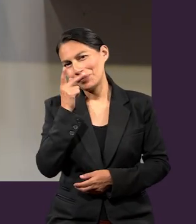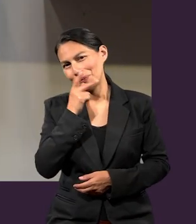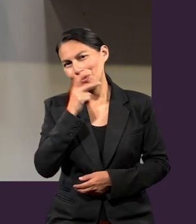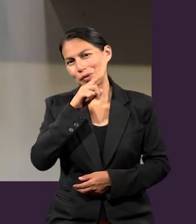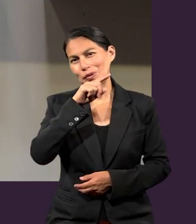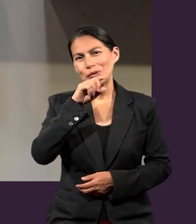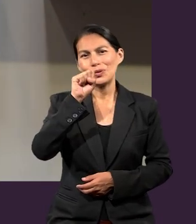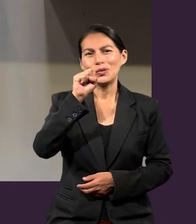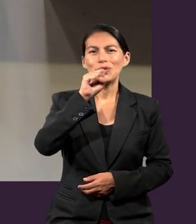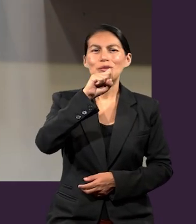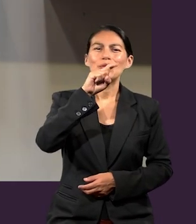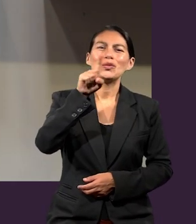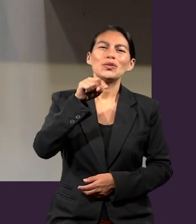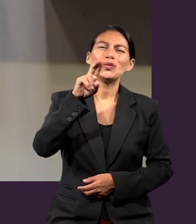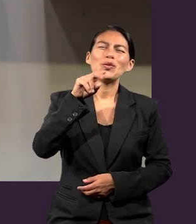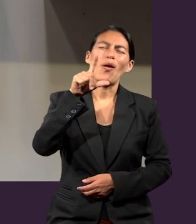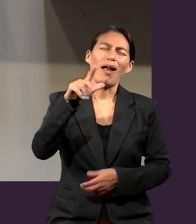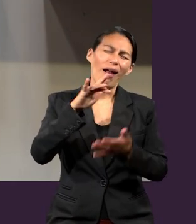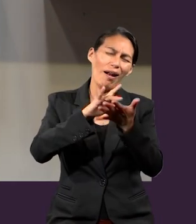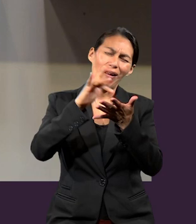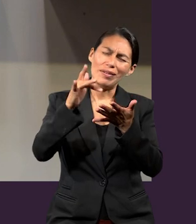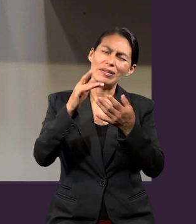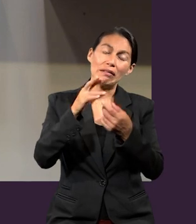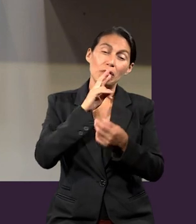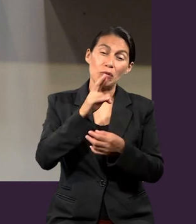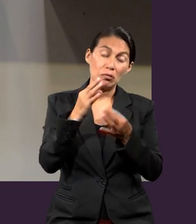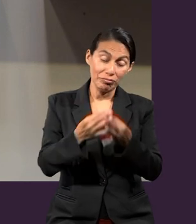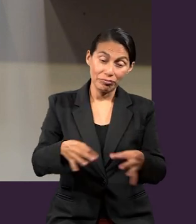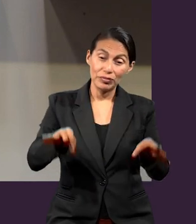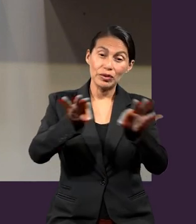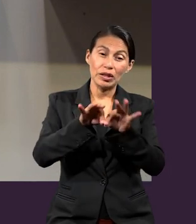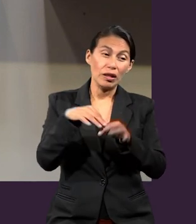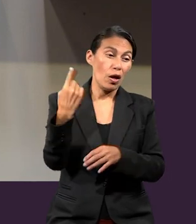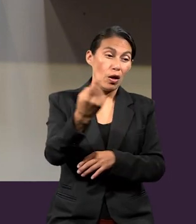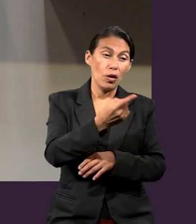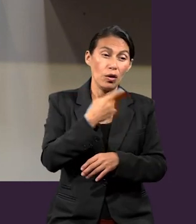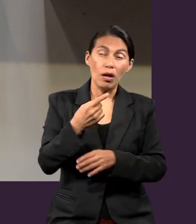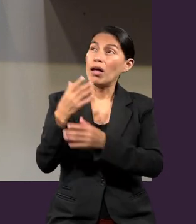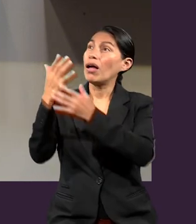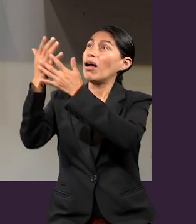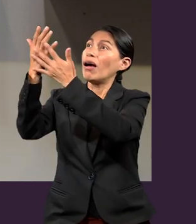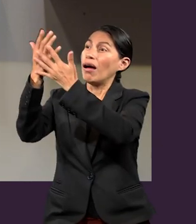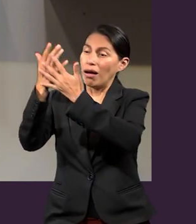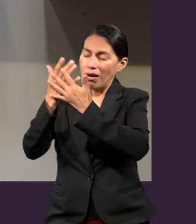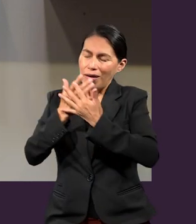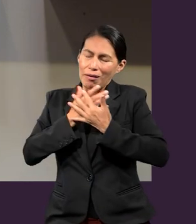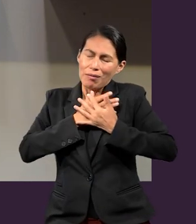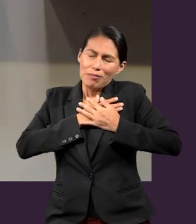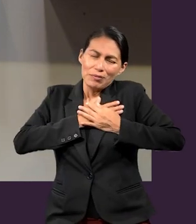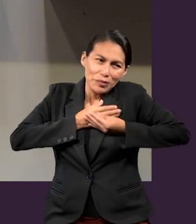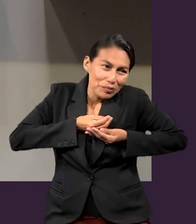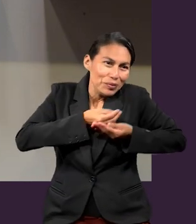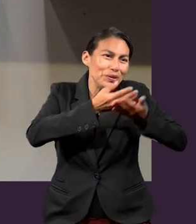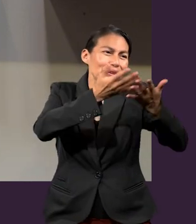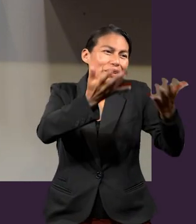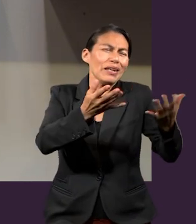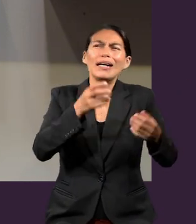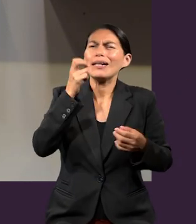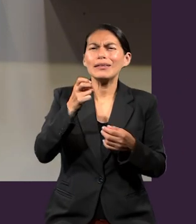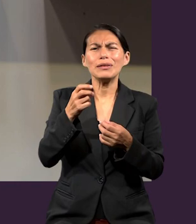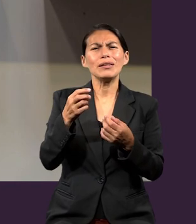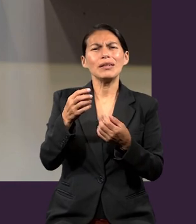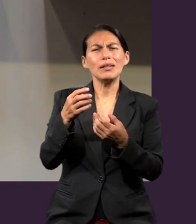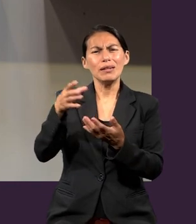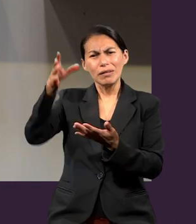Muchas gracias, Pastor Sur, por esta importante respuesta. Para que podamos compartir todos ese mensaje que nos